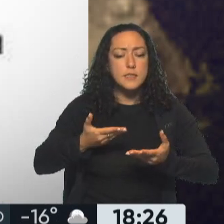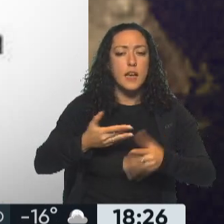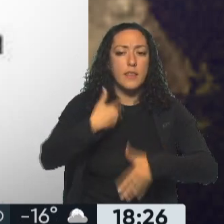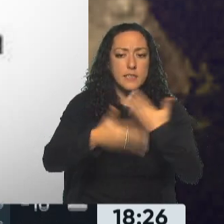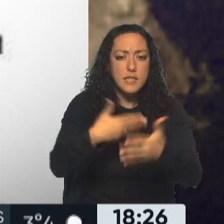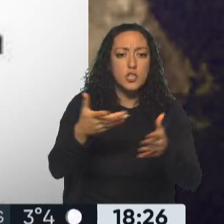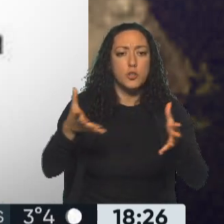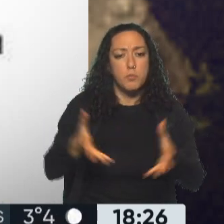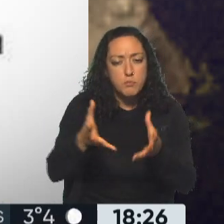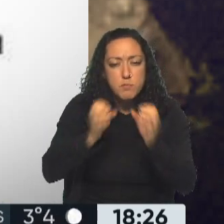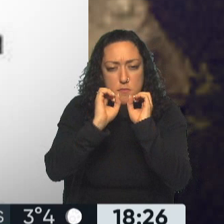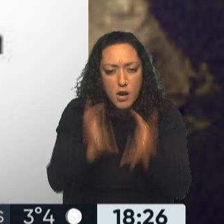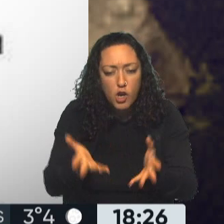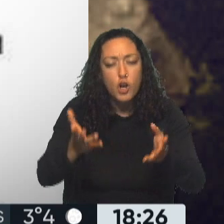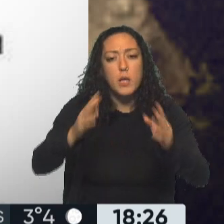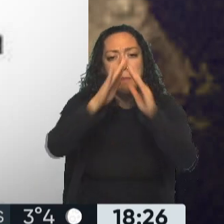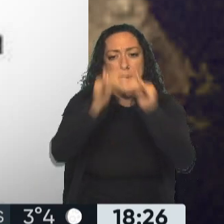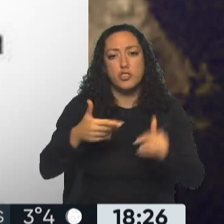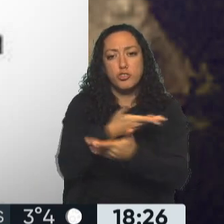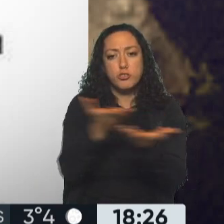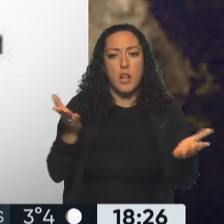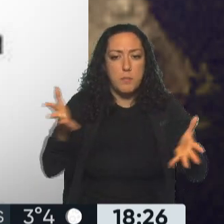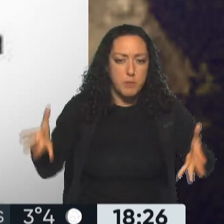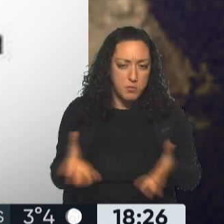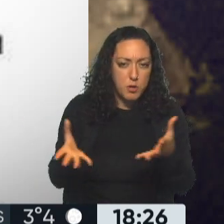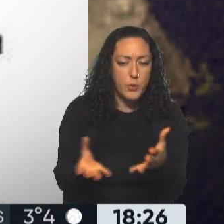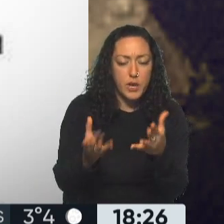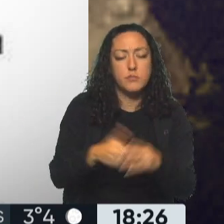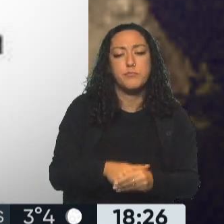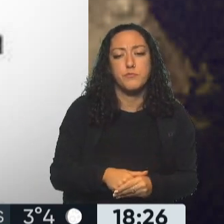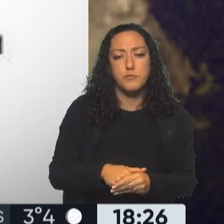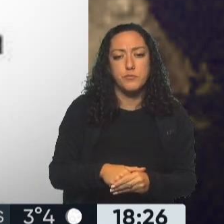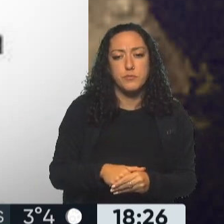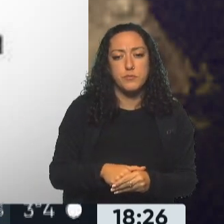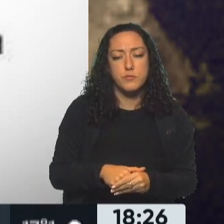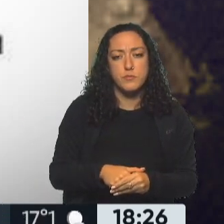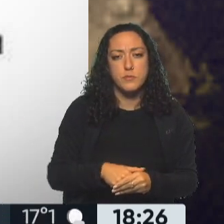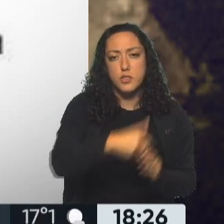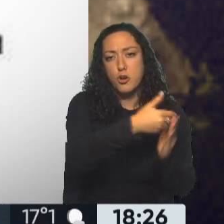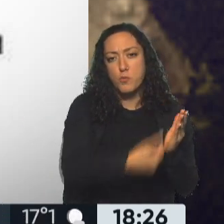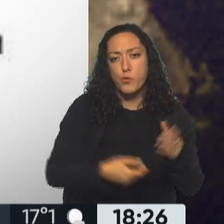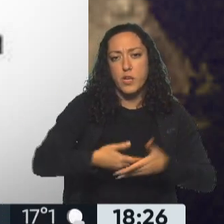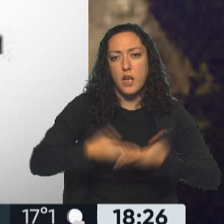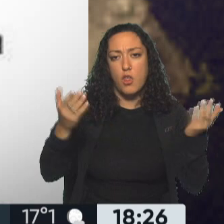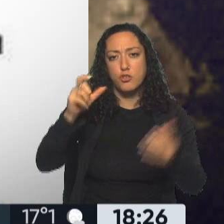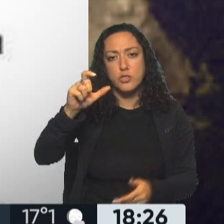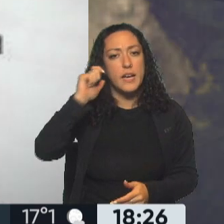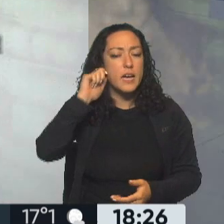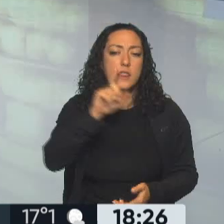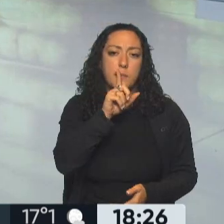desarrollo, el progreso y la paz social, concluyeron en el comunicado.